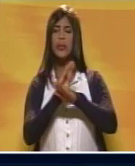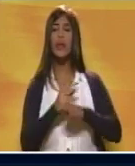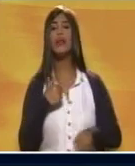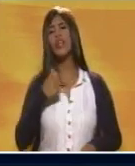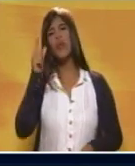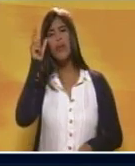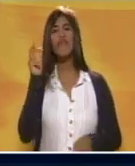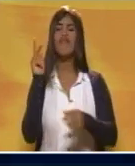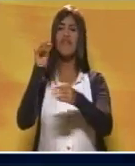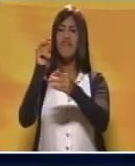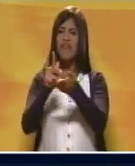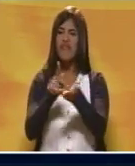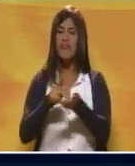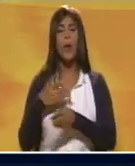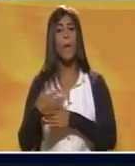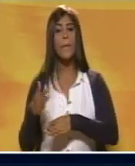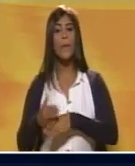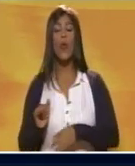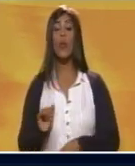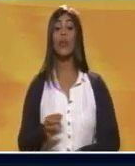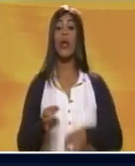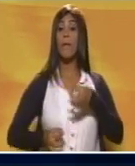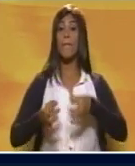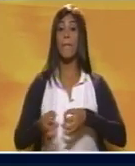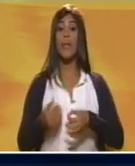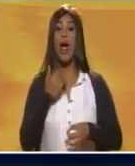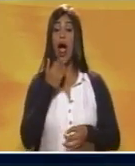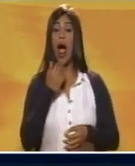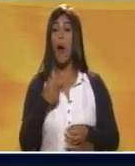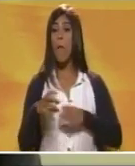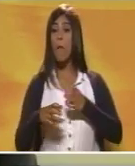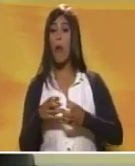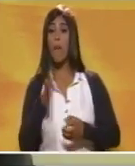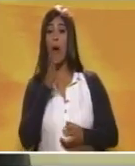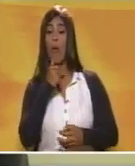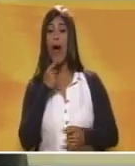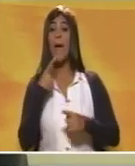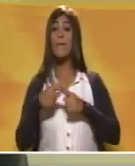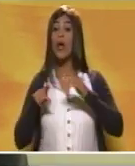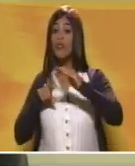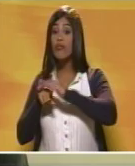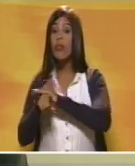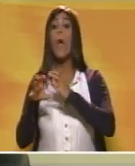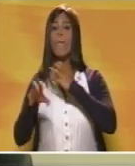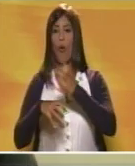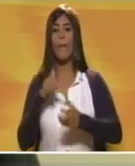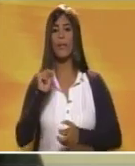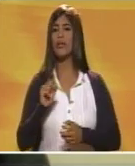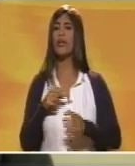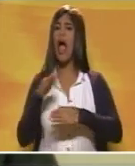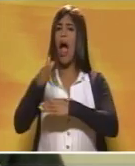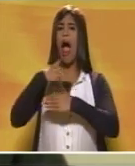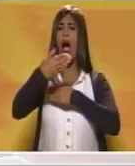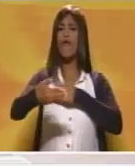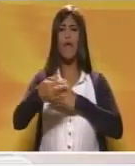lógica su presencia y afirmó que no presenta un inconveniente mientras no entren a la sede